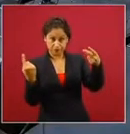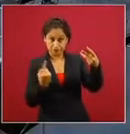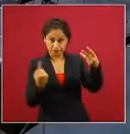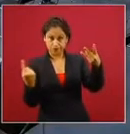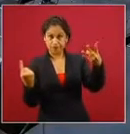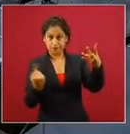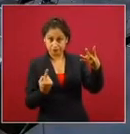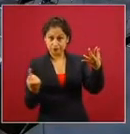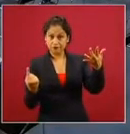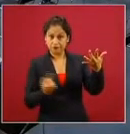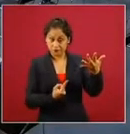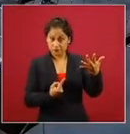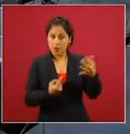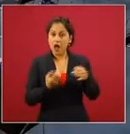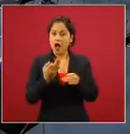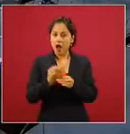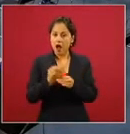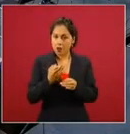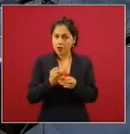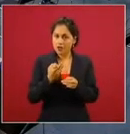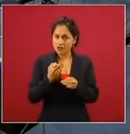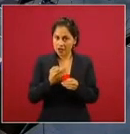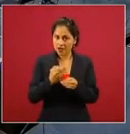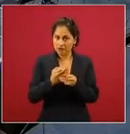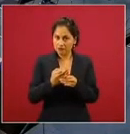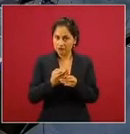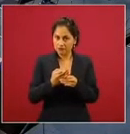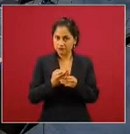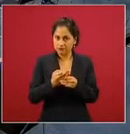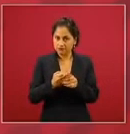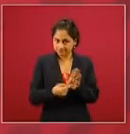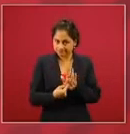es lo que está ahora a debate.